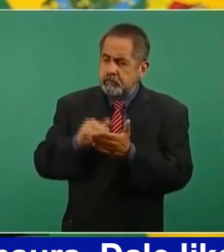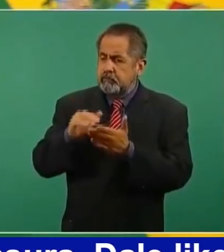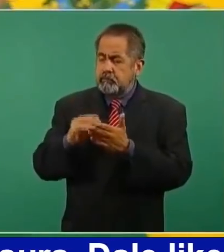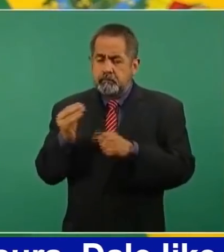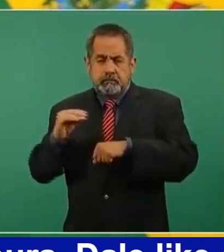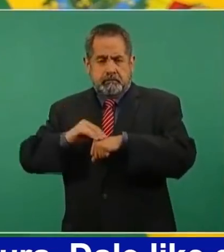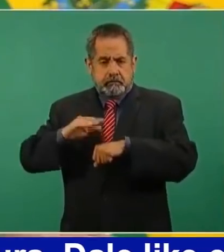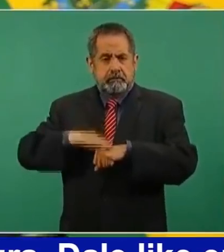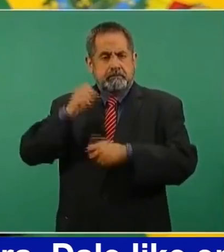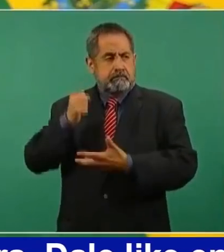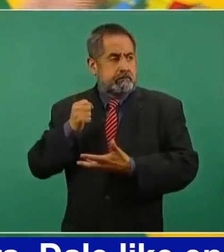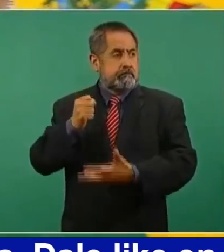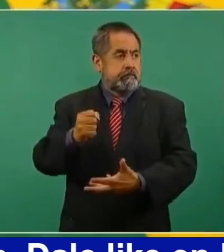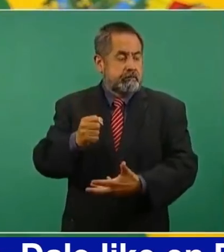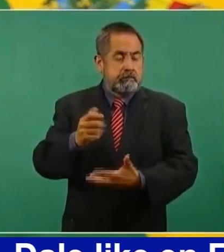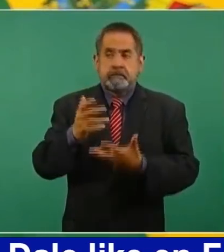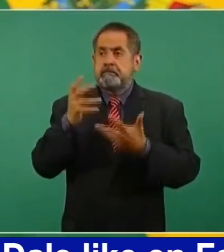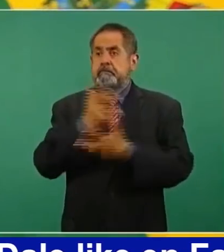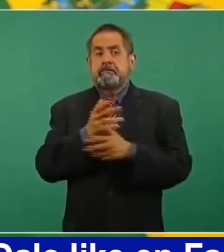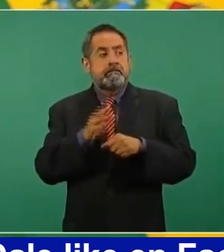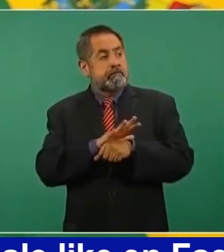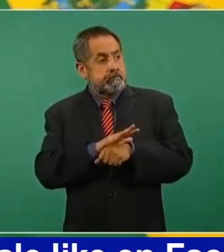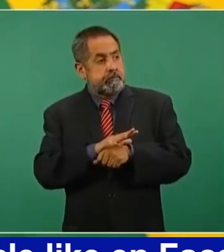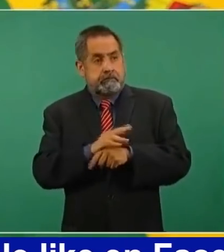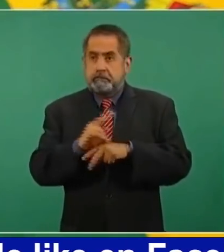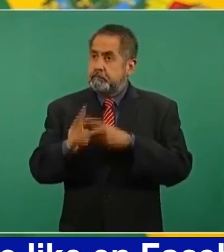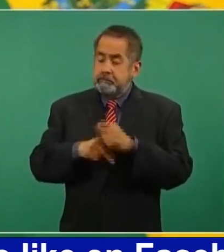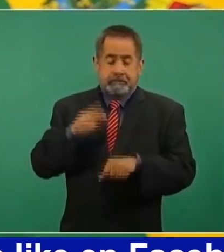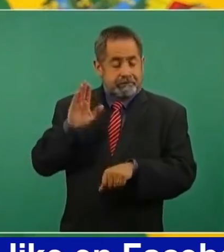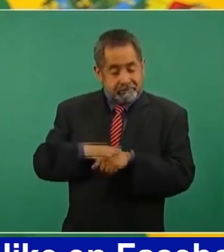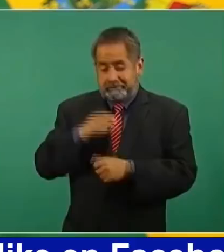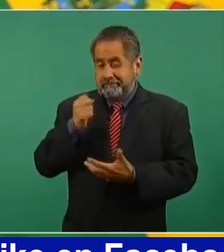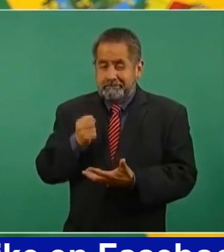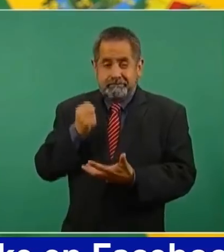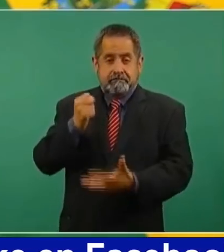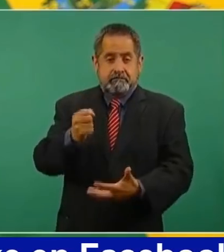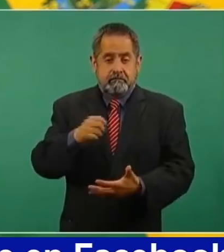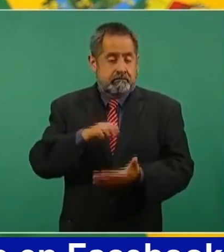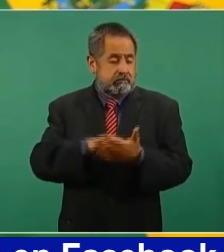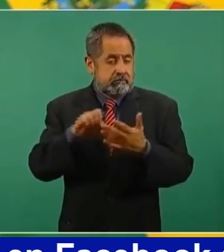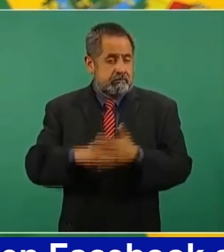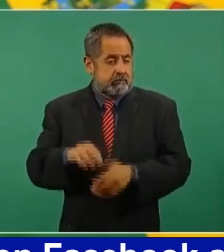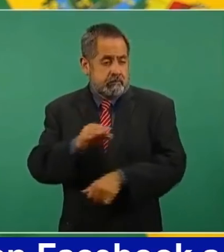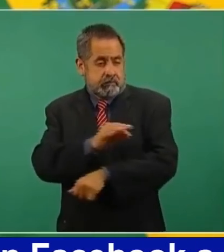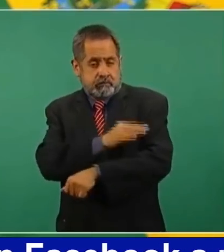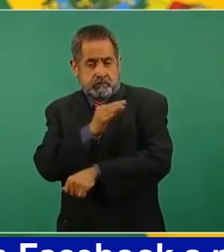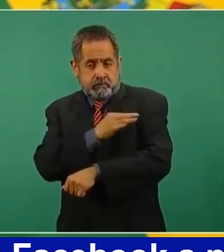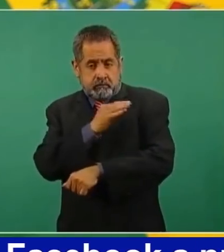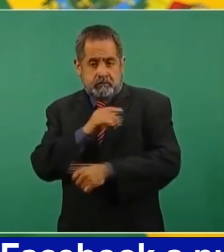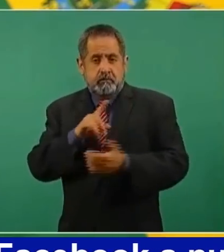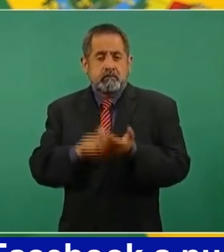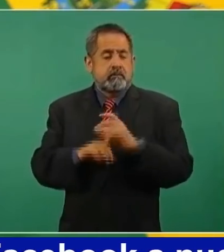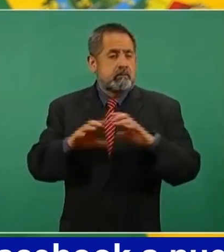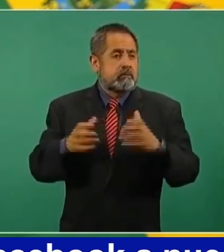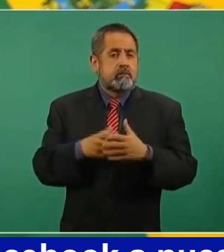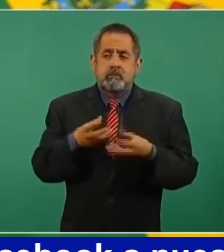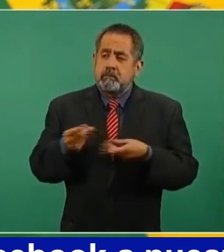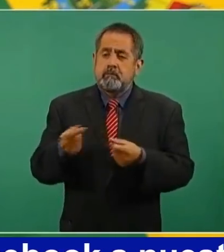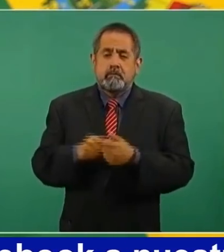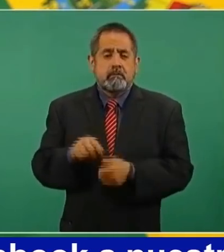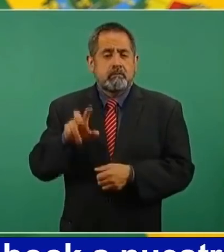pero ya con la pandemia fue mucho más. Solo las vacunas significan 38,000 millones de